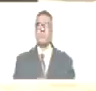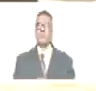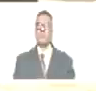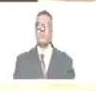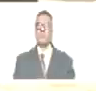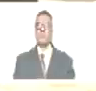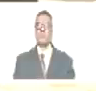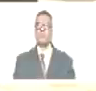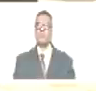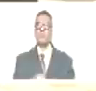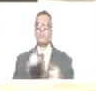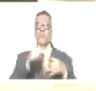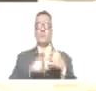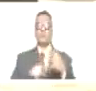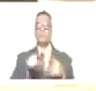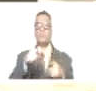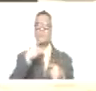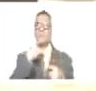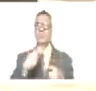cosas.